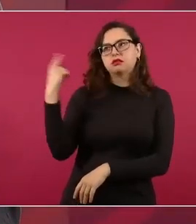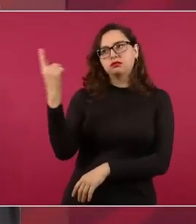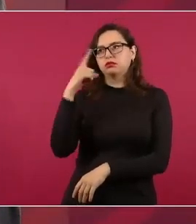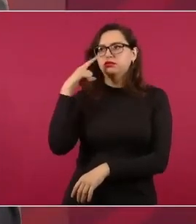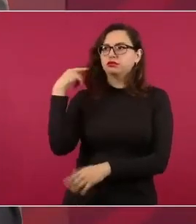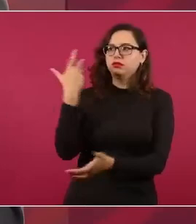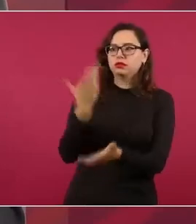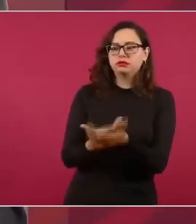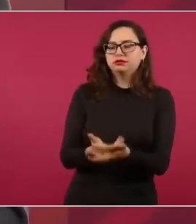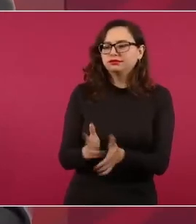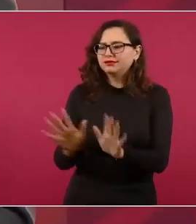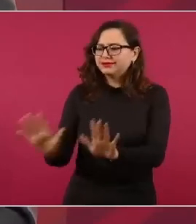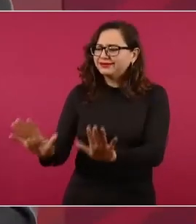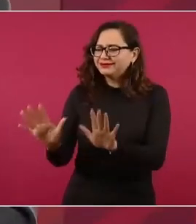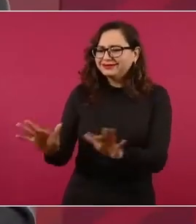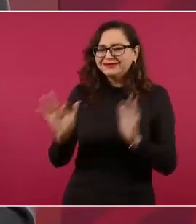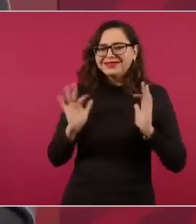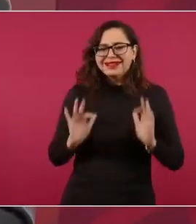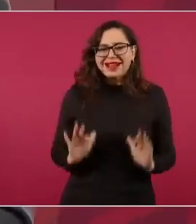Pero imagínense,